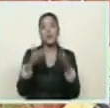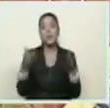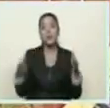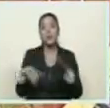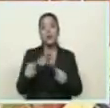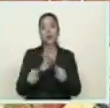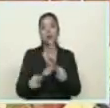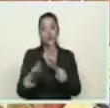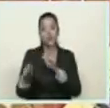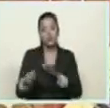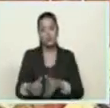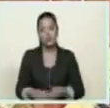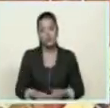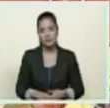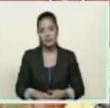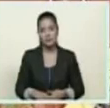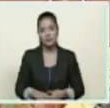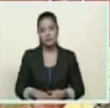constituyente